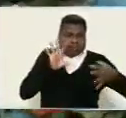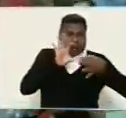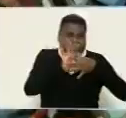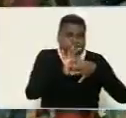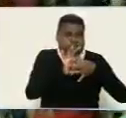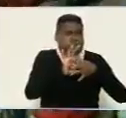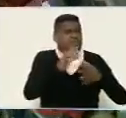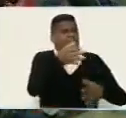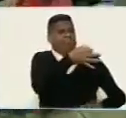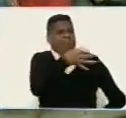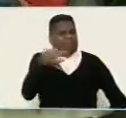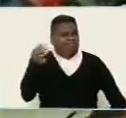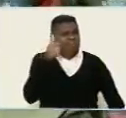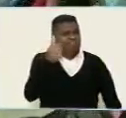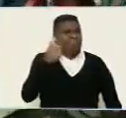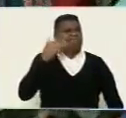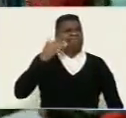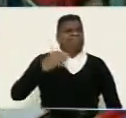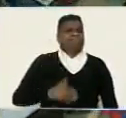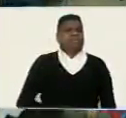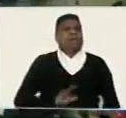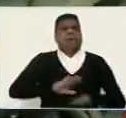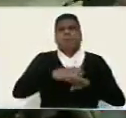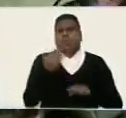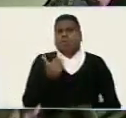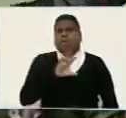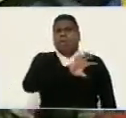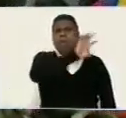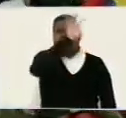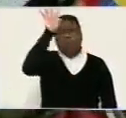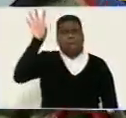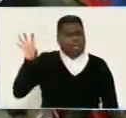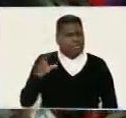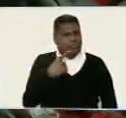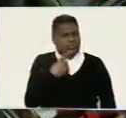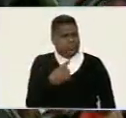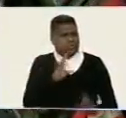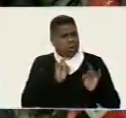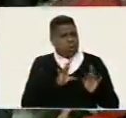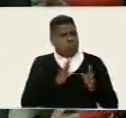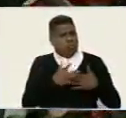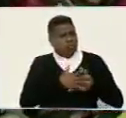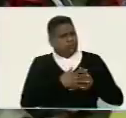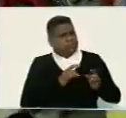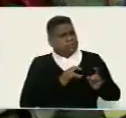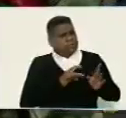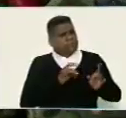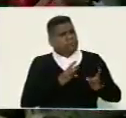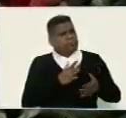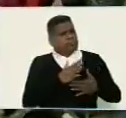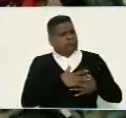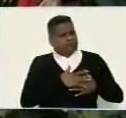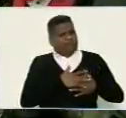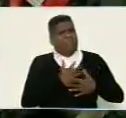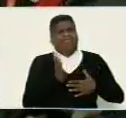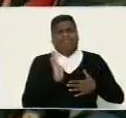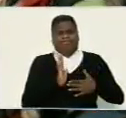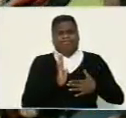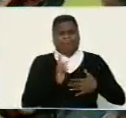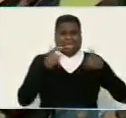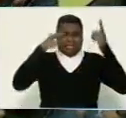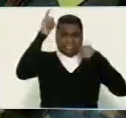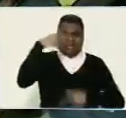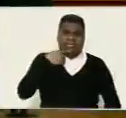¿Por qué en otros países? Uno tiene que decirlo con mucho dolor, pues. Como antes Chávez nos decía a nosotros,